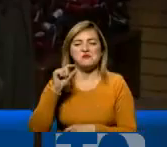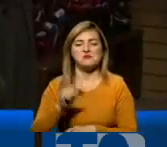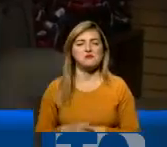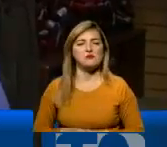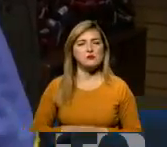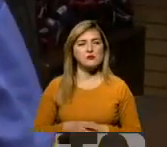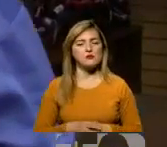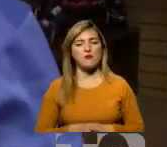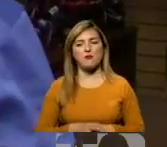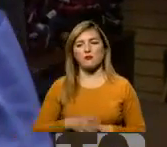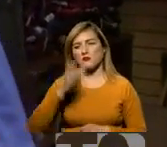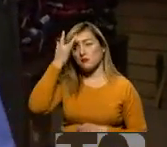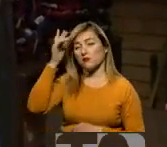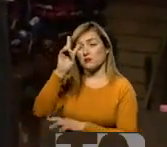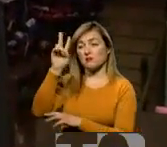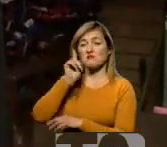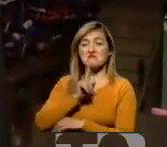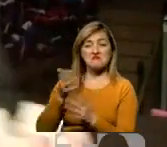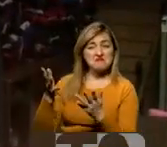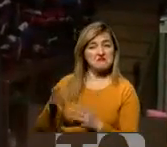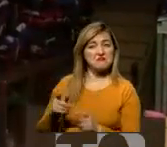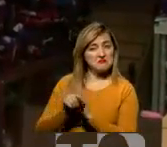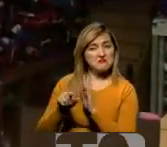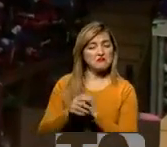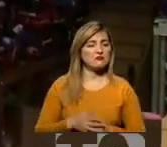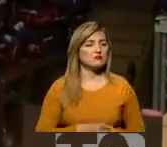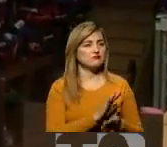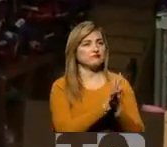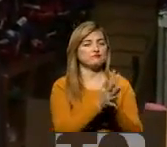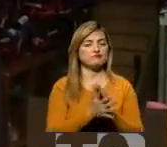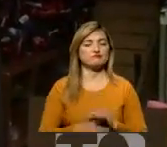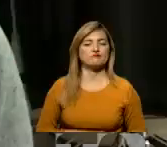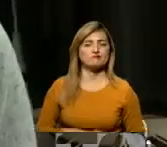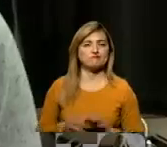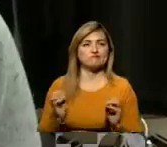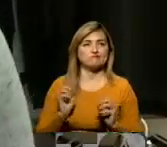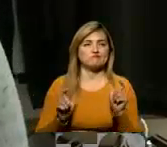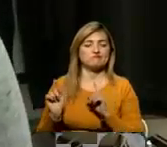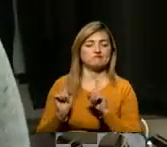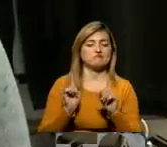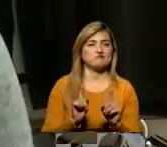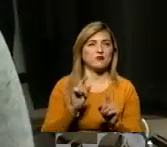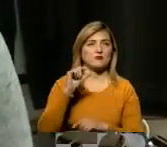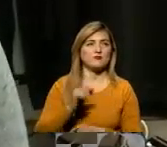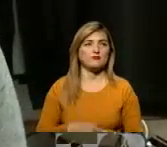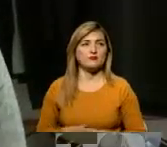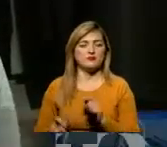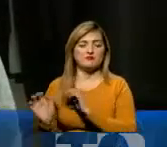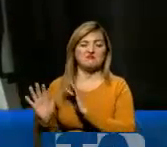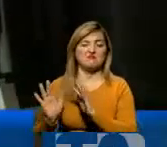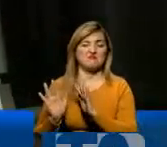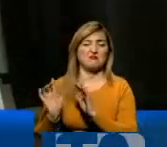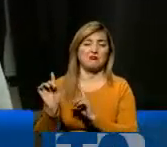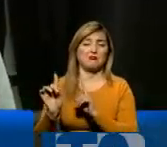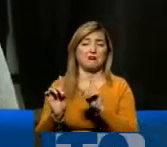poco. ¿Y por qué es Black Friday, Viernes Negro, las ofertas, no, nada? Por nada, no hay gente, se mueve poco. La afluencia de gente, a